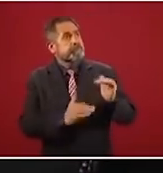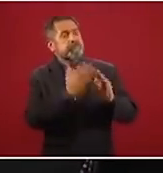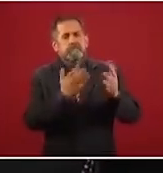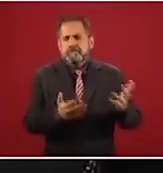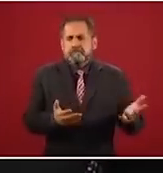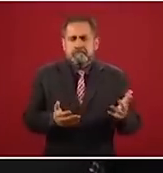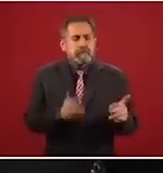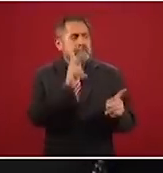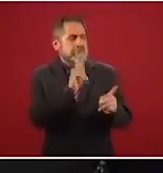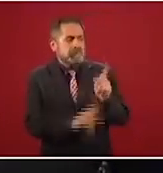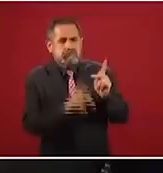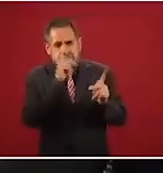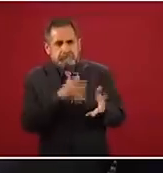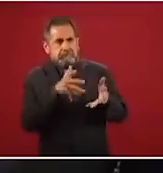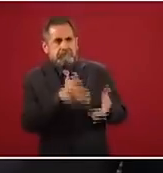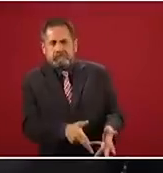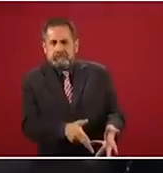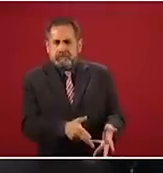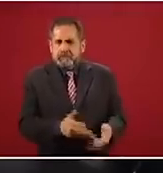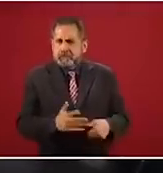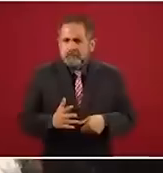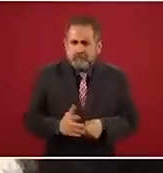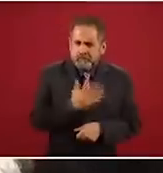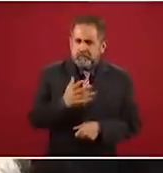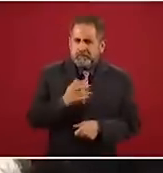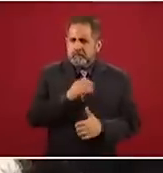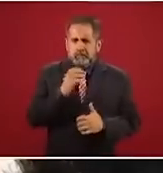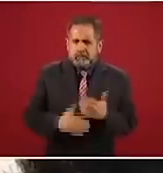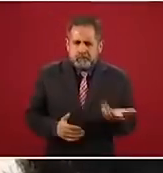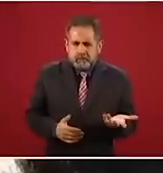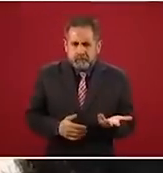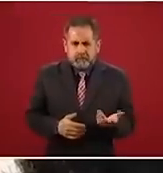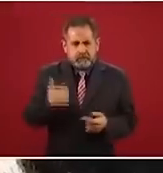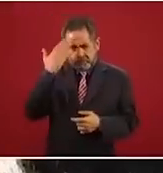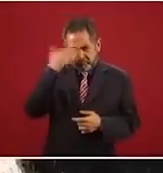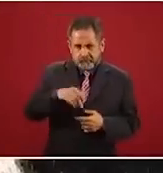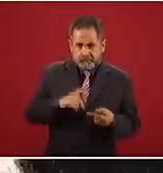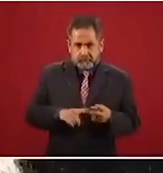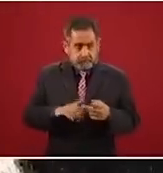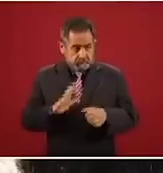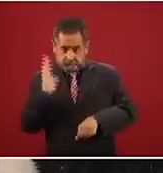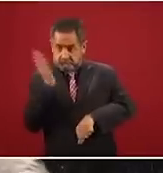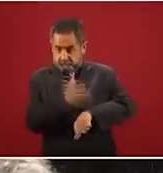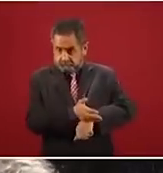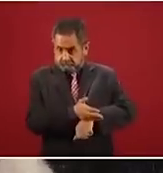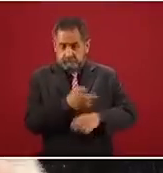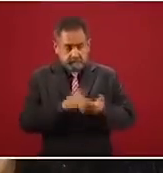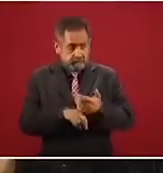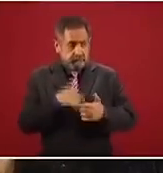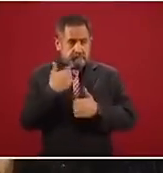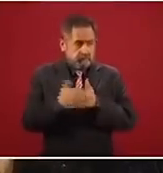obras inconclusas? ¿Por qué no las terminaron? Saber si se les sancionará o se les involucrará